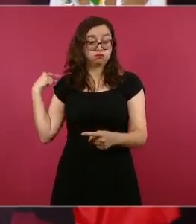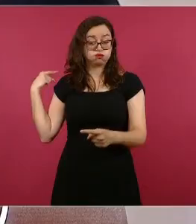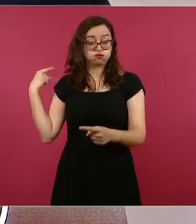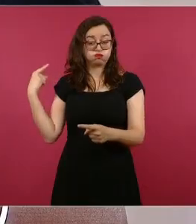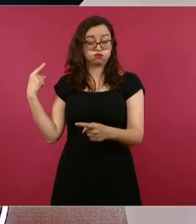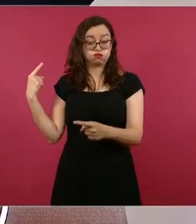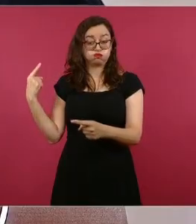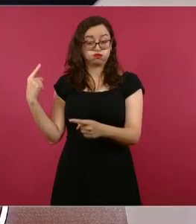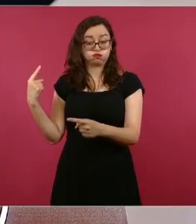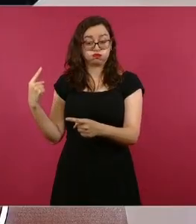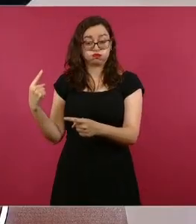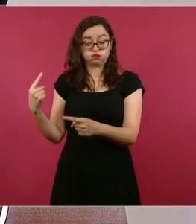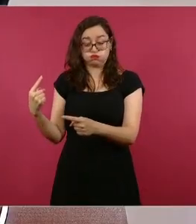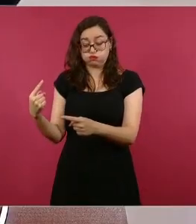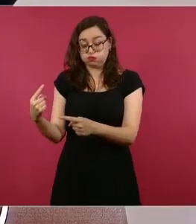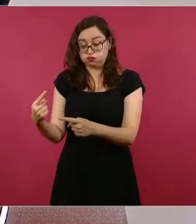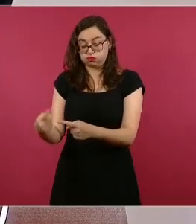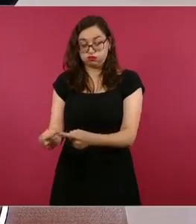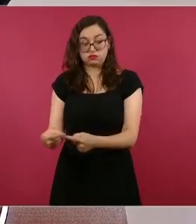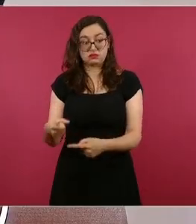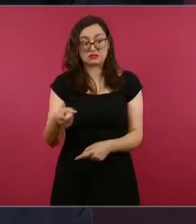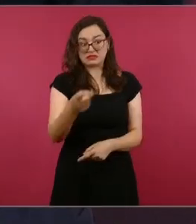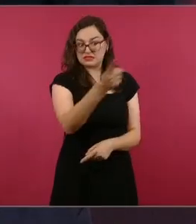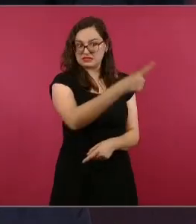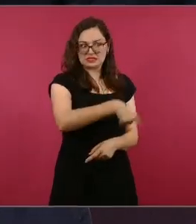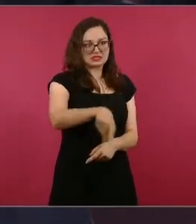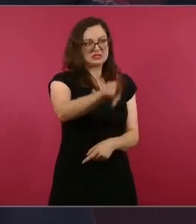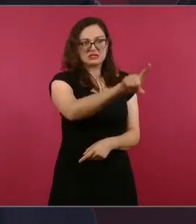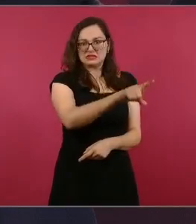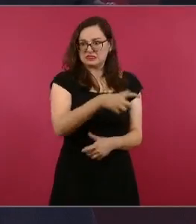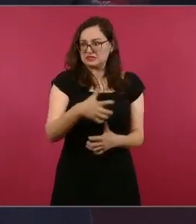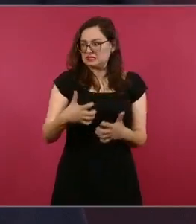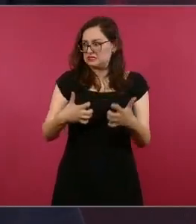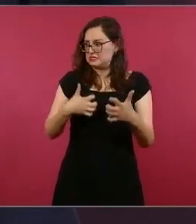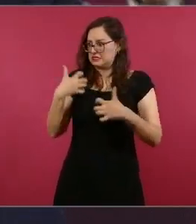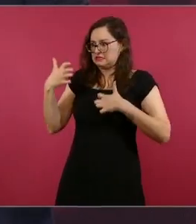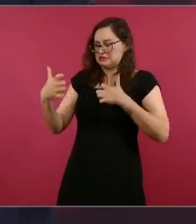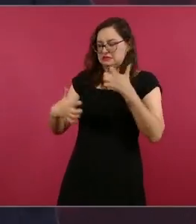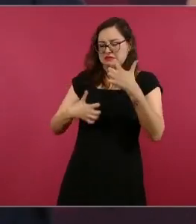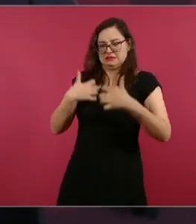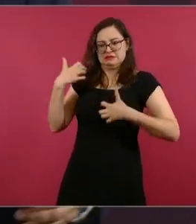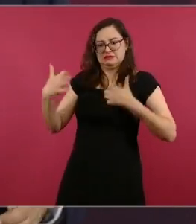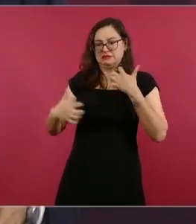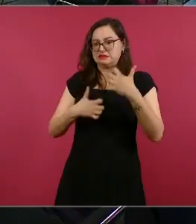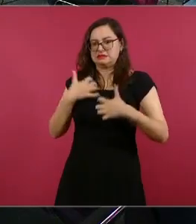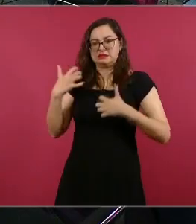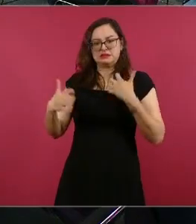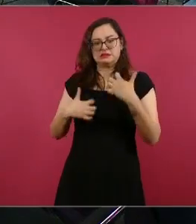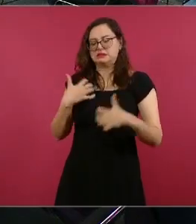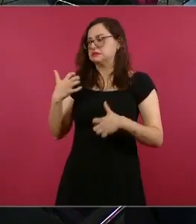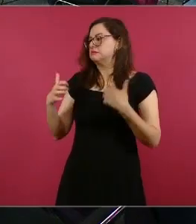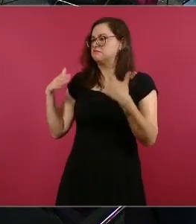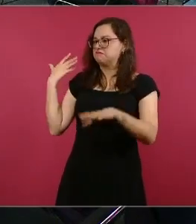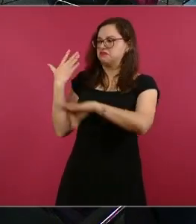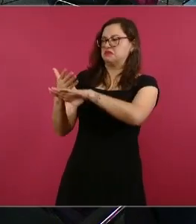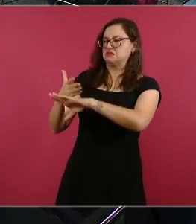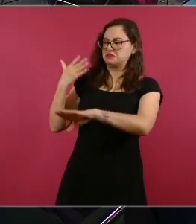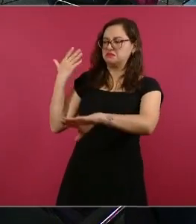pues ese grupo, sus antepasados, se opusieron.